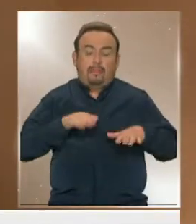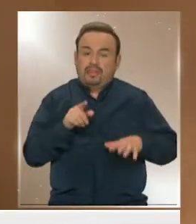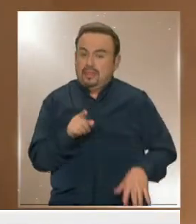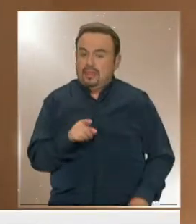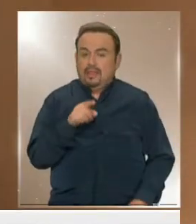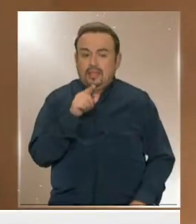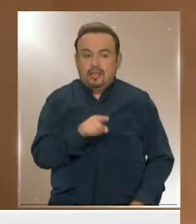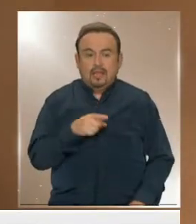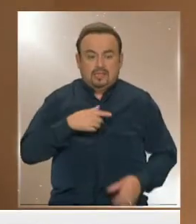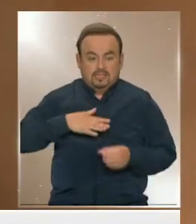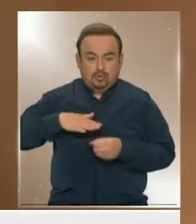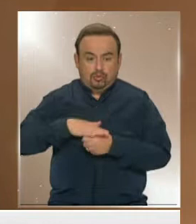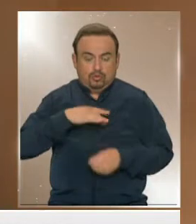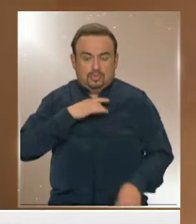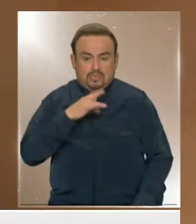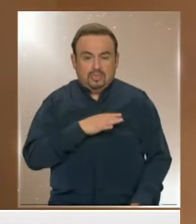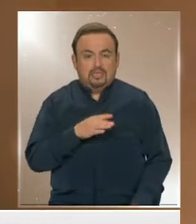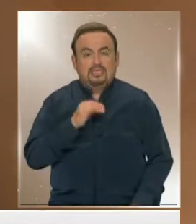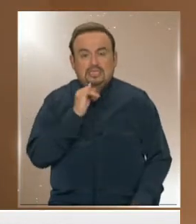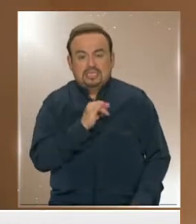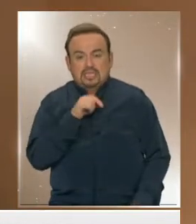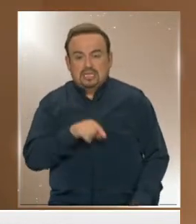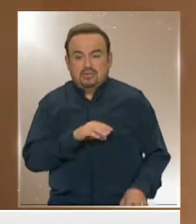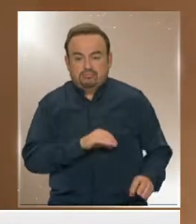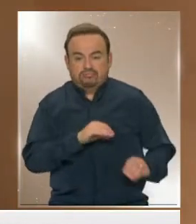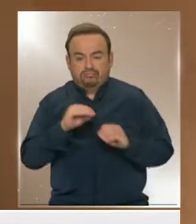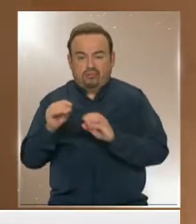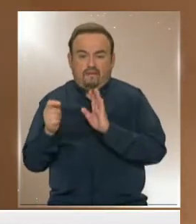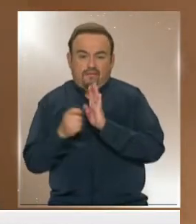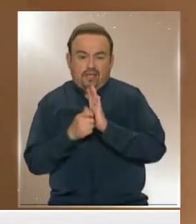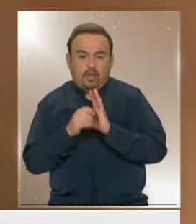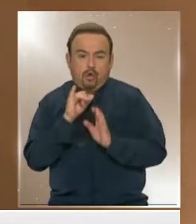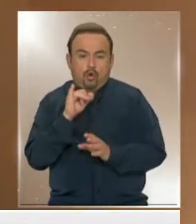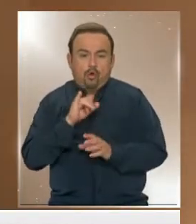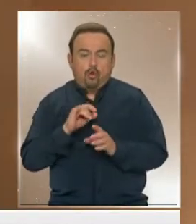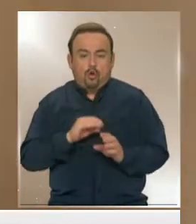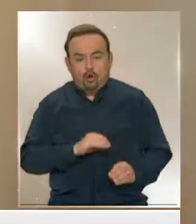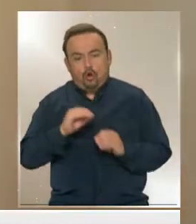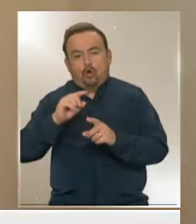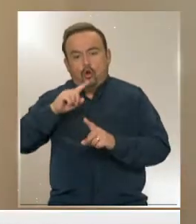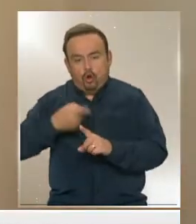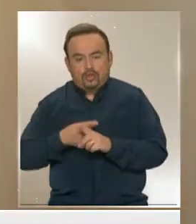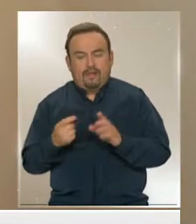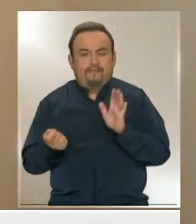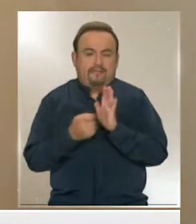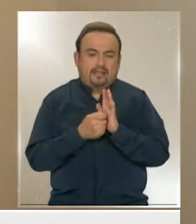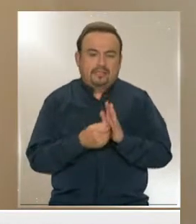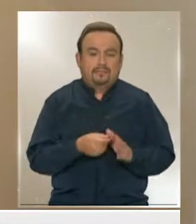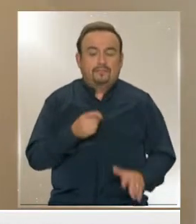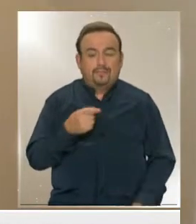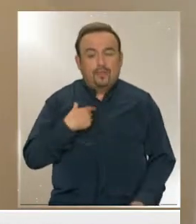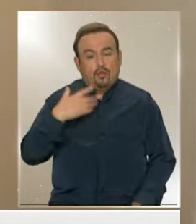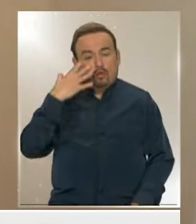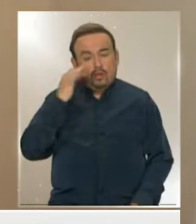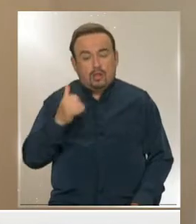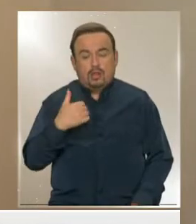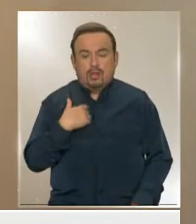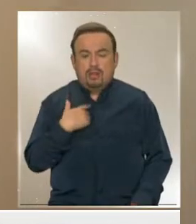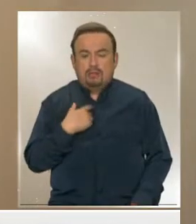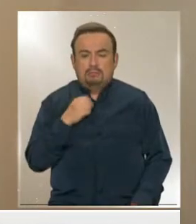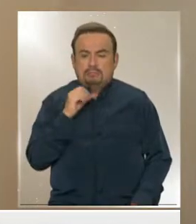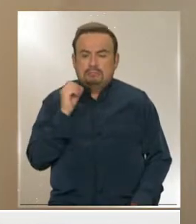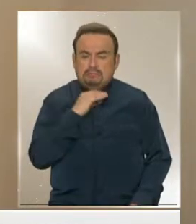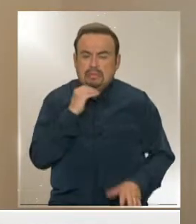sanitaria por la que atravesara el país, si esta se mantenía en esta fecha o se reagendaba nuevamente. Creo que es absolutamente